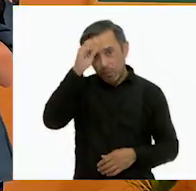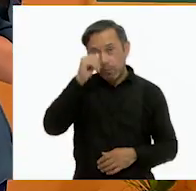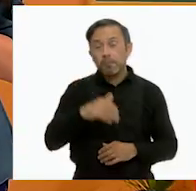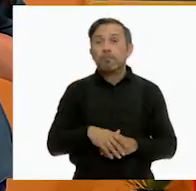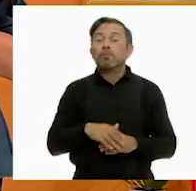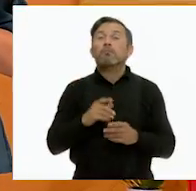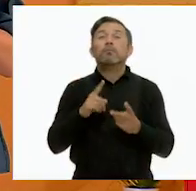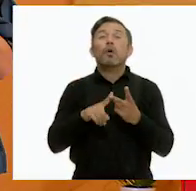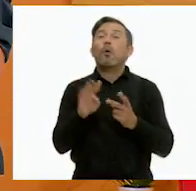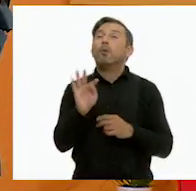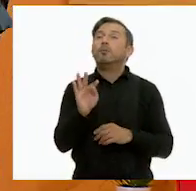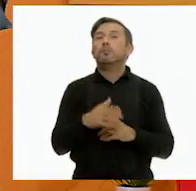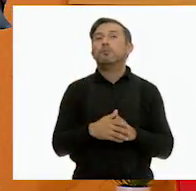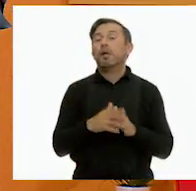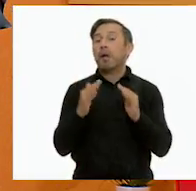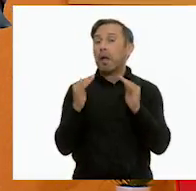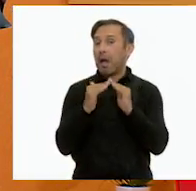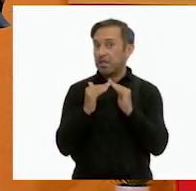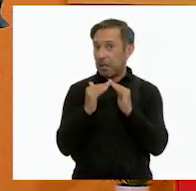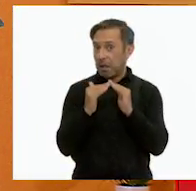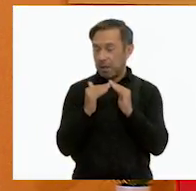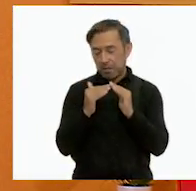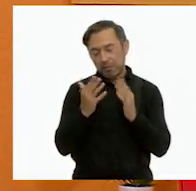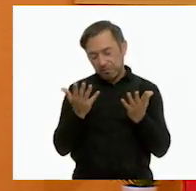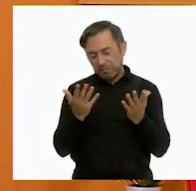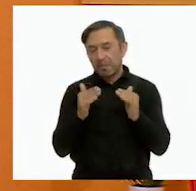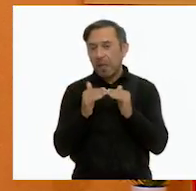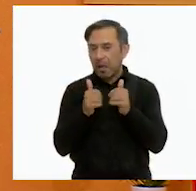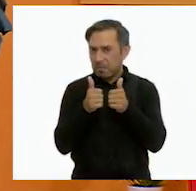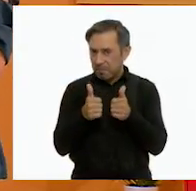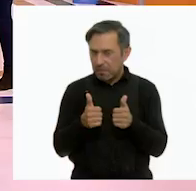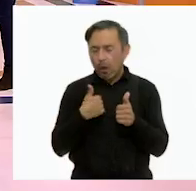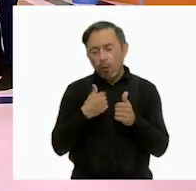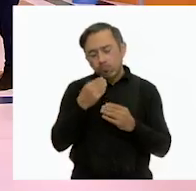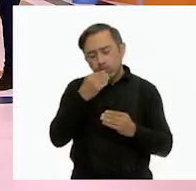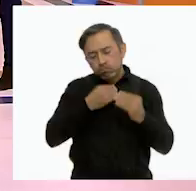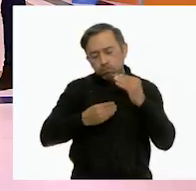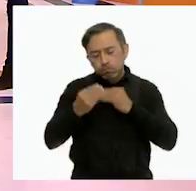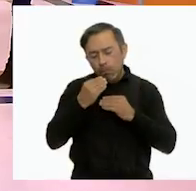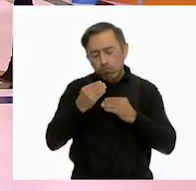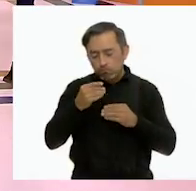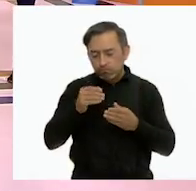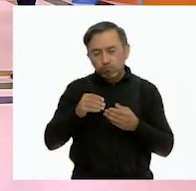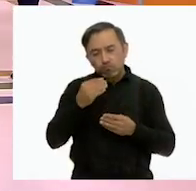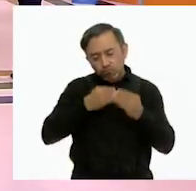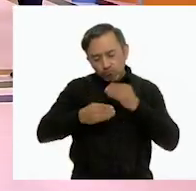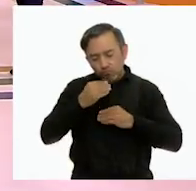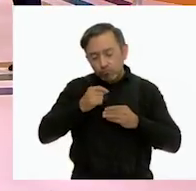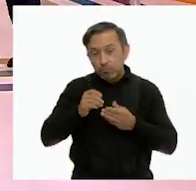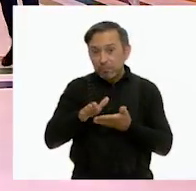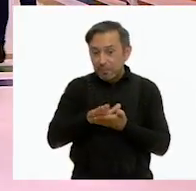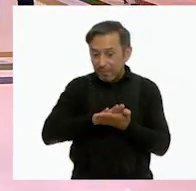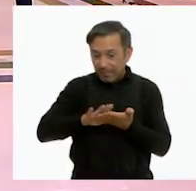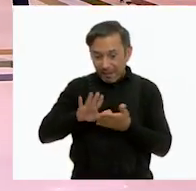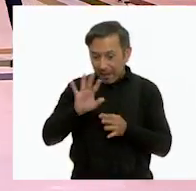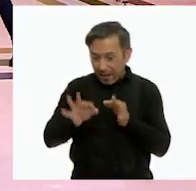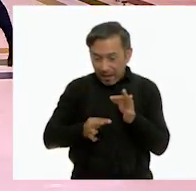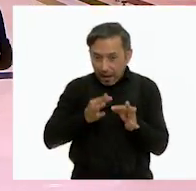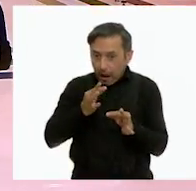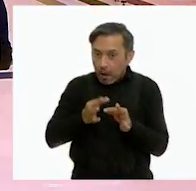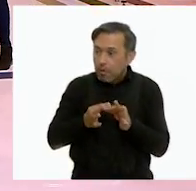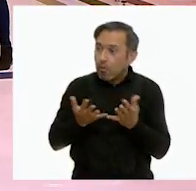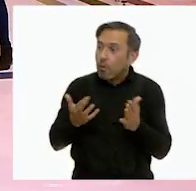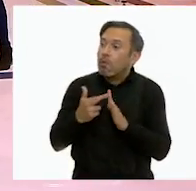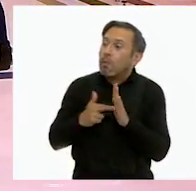casa, terminas de comer? ¿Cuál sería una regla? Una regla... ¡Ah, ya sé, ya sé! Una regla